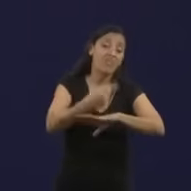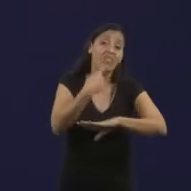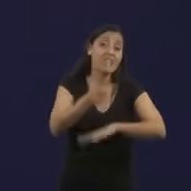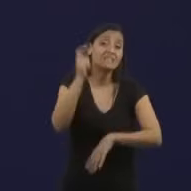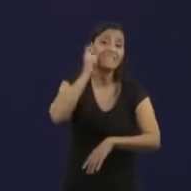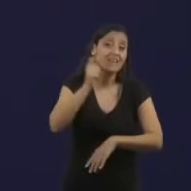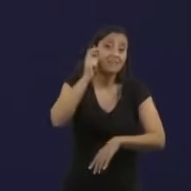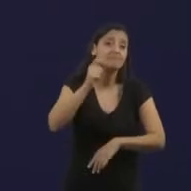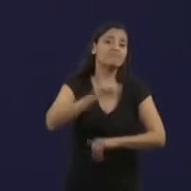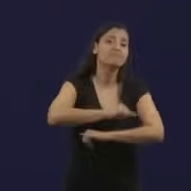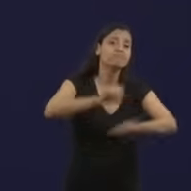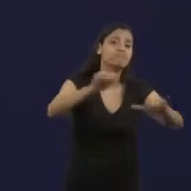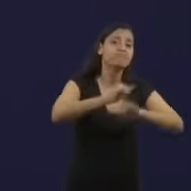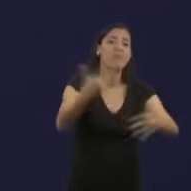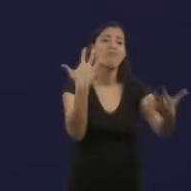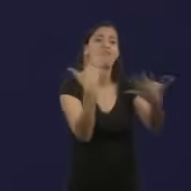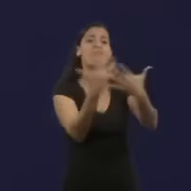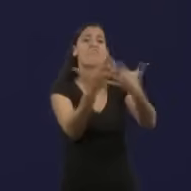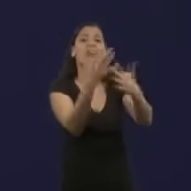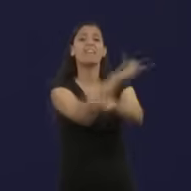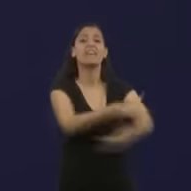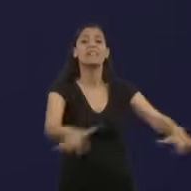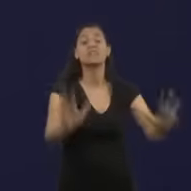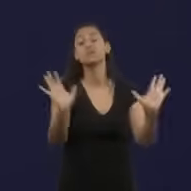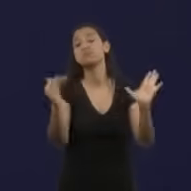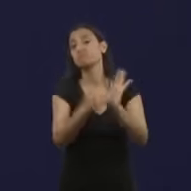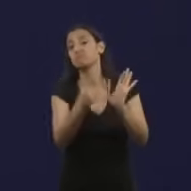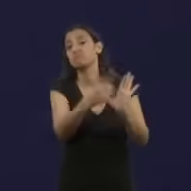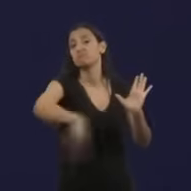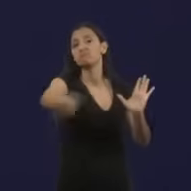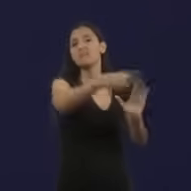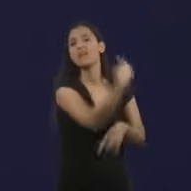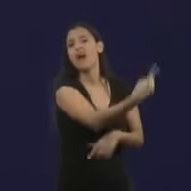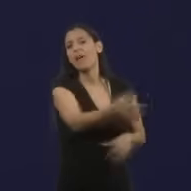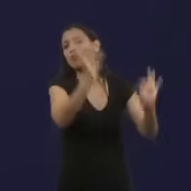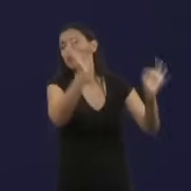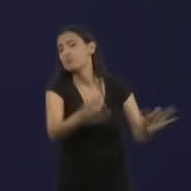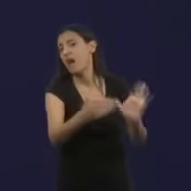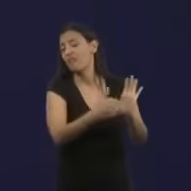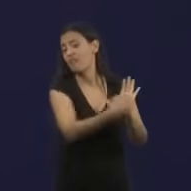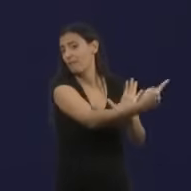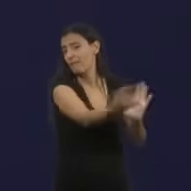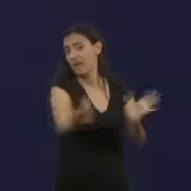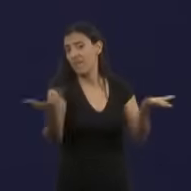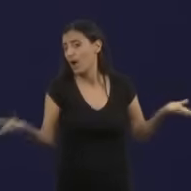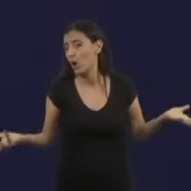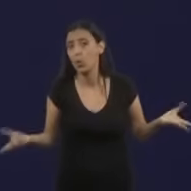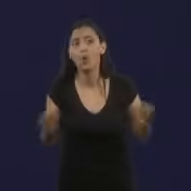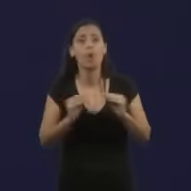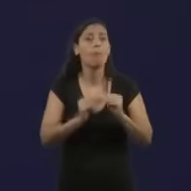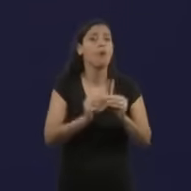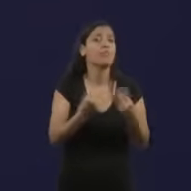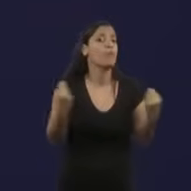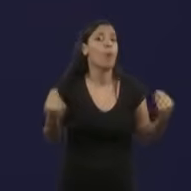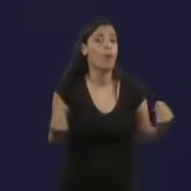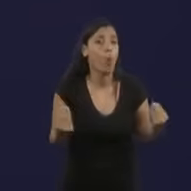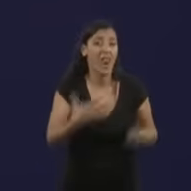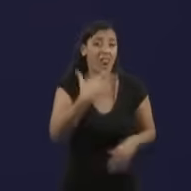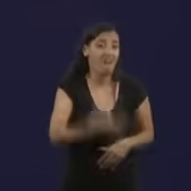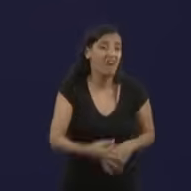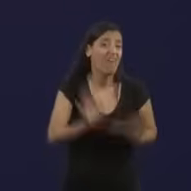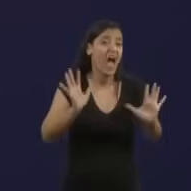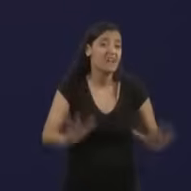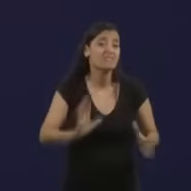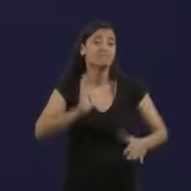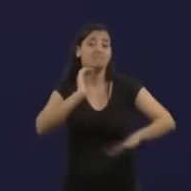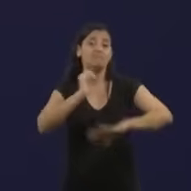Eh bueno cada uno sabrá lo que hace y por qué lo hace la verdad es que no es la eh arengar niños en